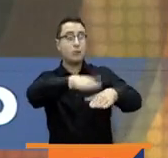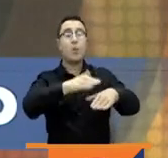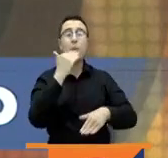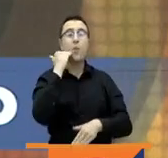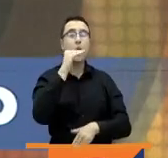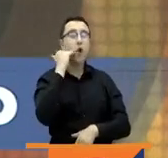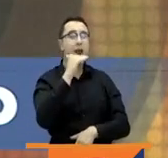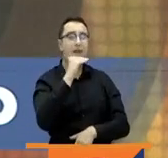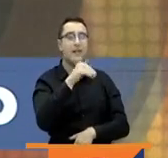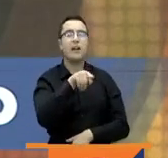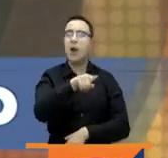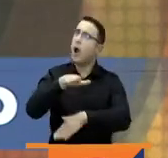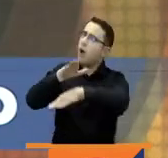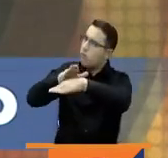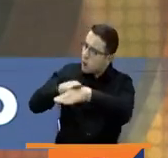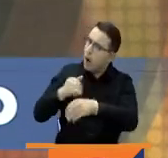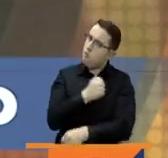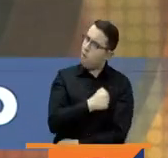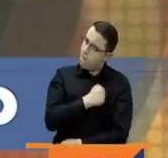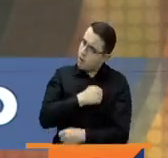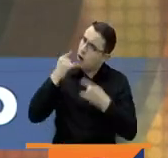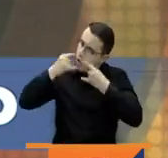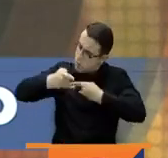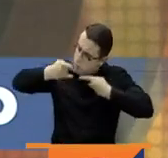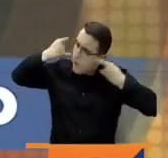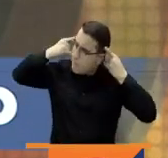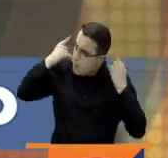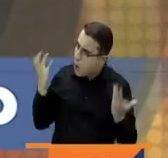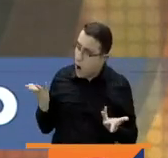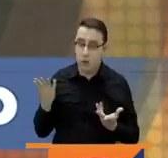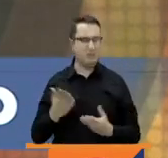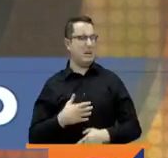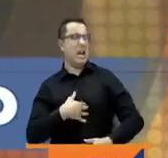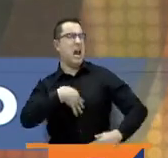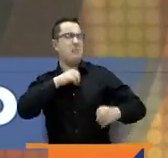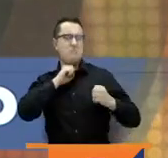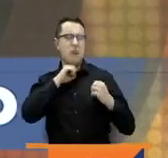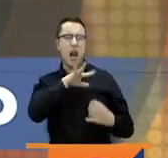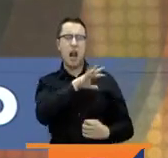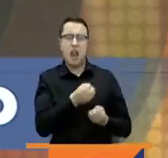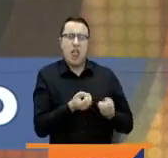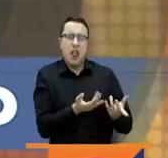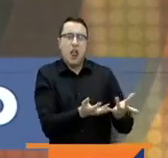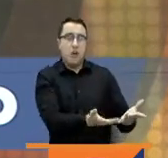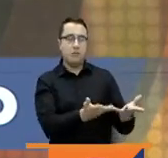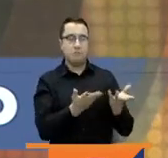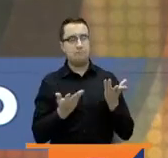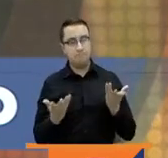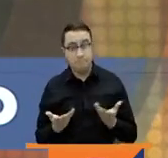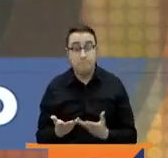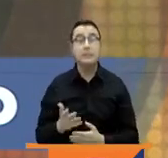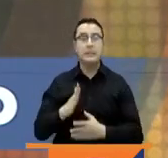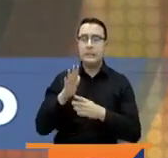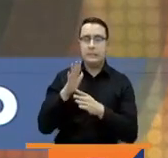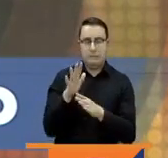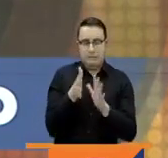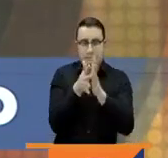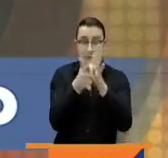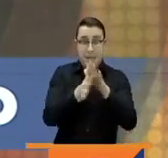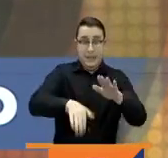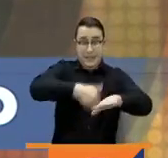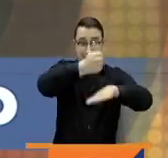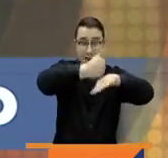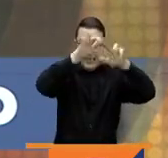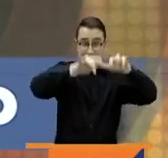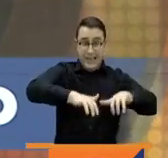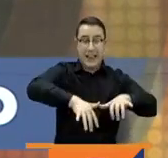que le pidió utilizar el tapabocas. Tras conocerse el hecho, la Secretaría de Movilidad de la ciudad pidió disculpas por lo sucedido y anunció que